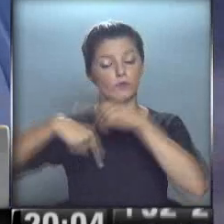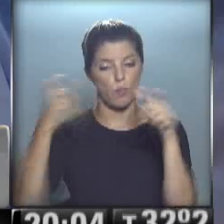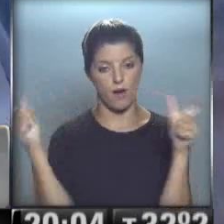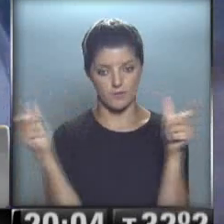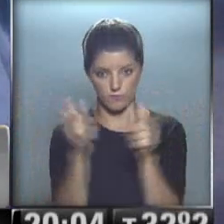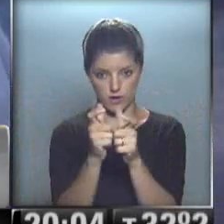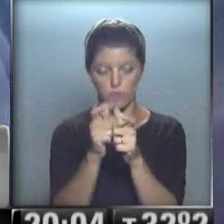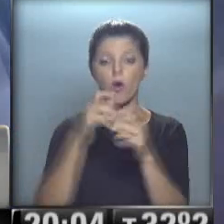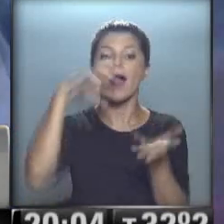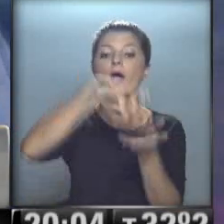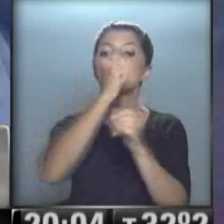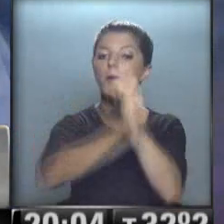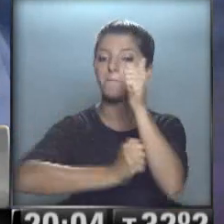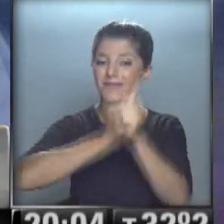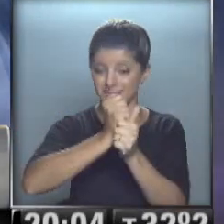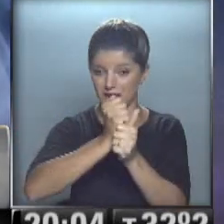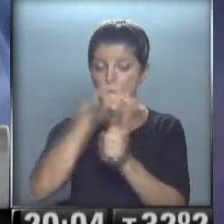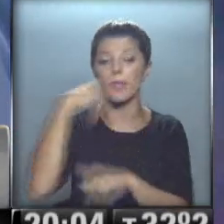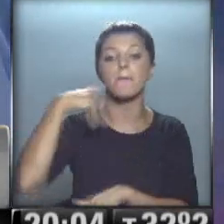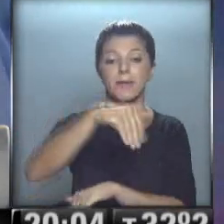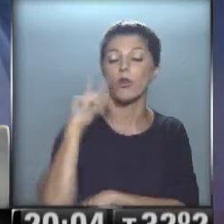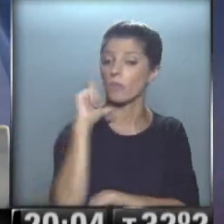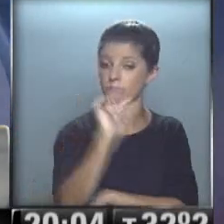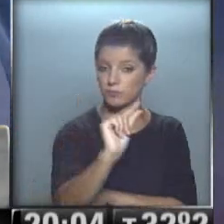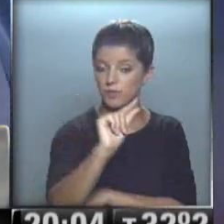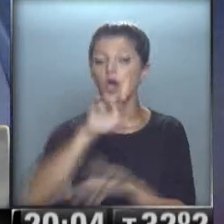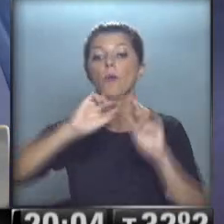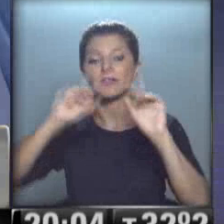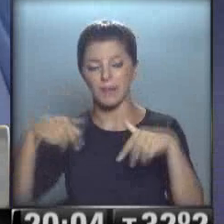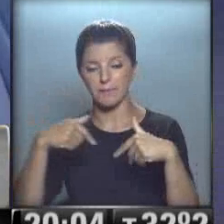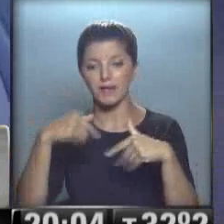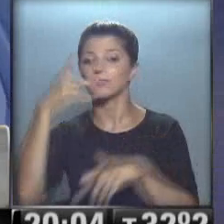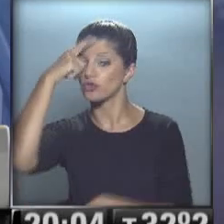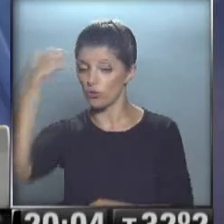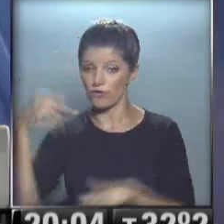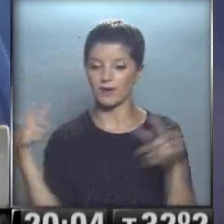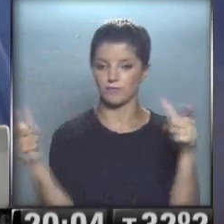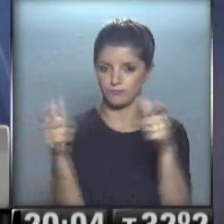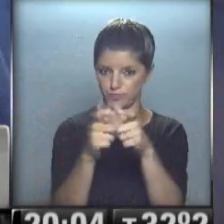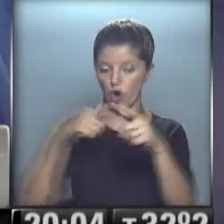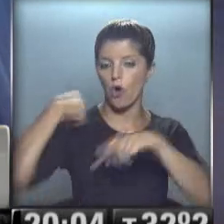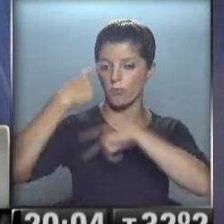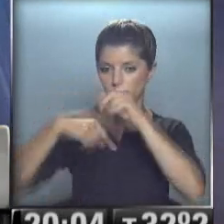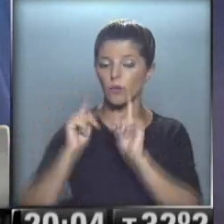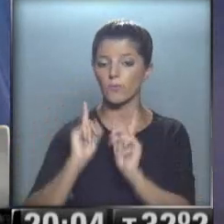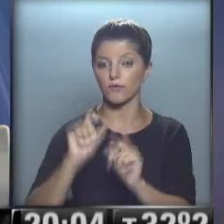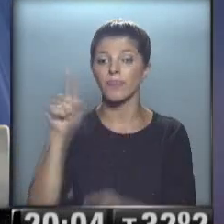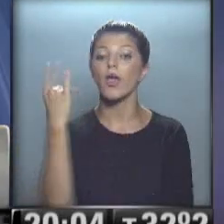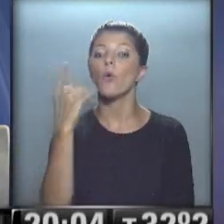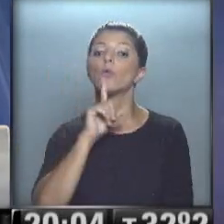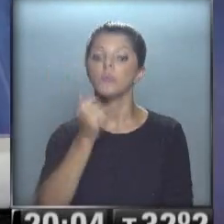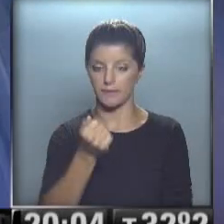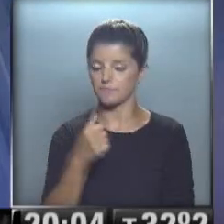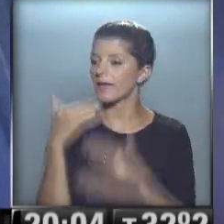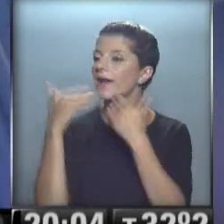la Cámara Empresaria de los micros de larga distancia, como así también los choferes, que son de la UTA. Muy bien,